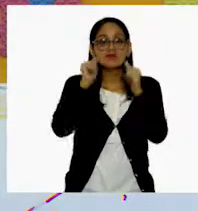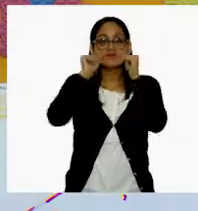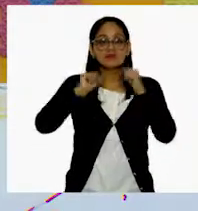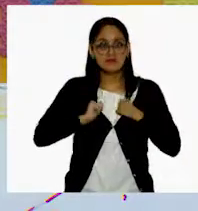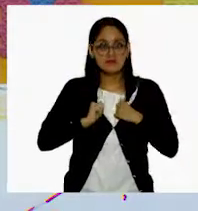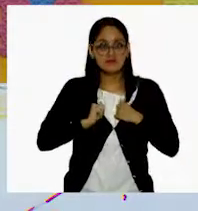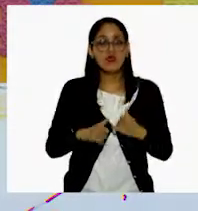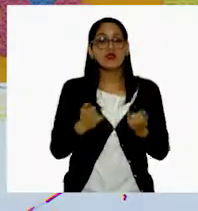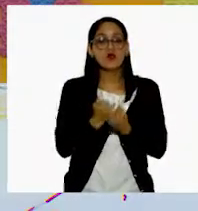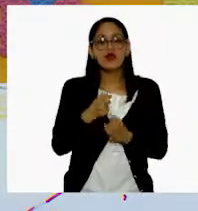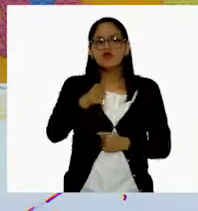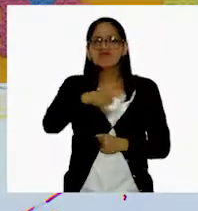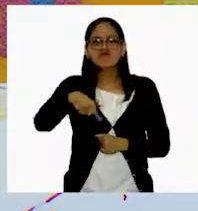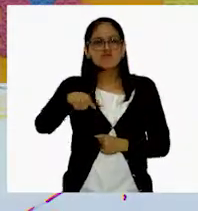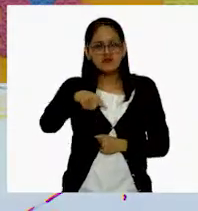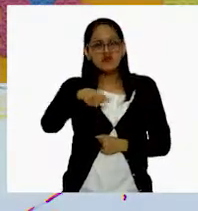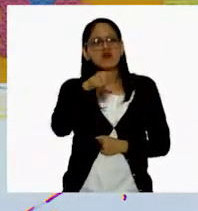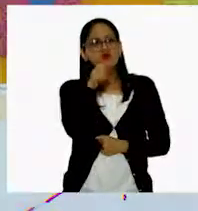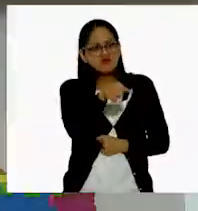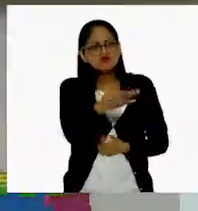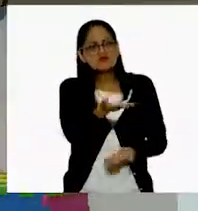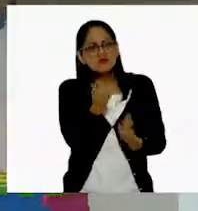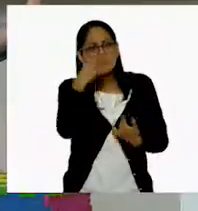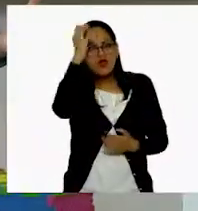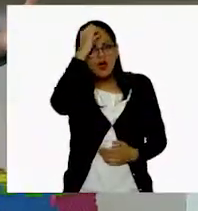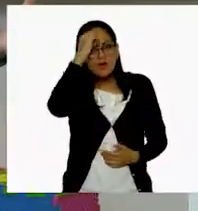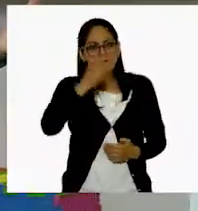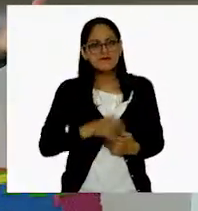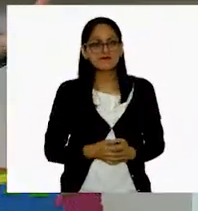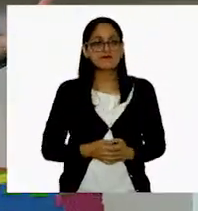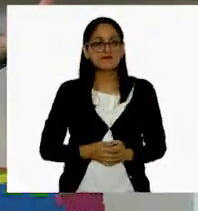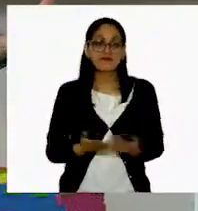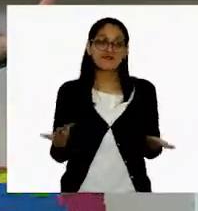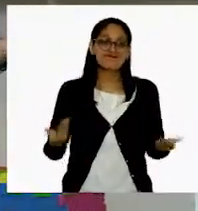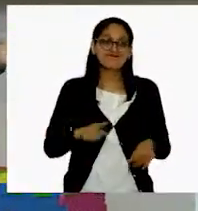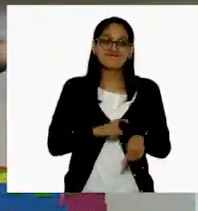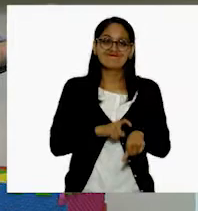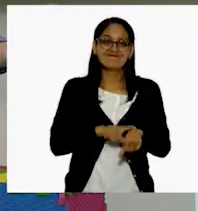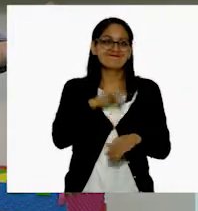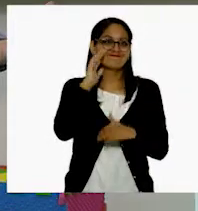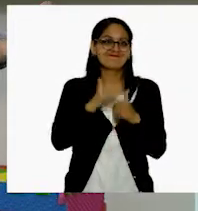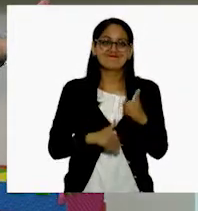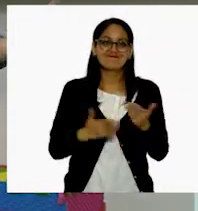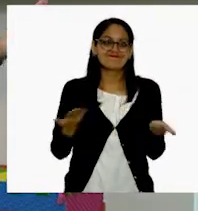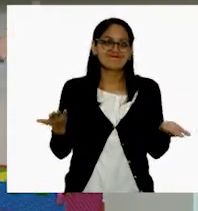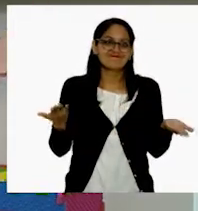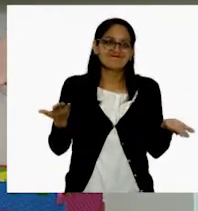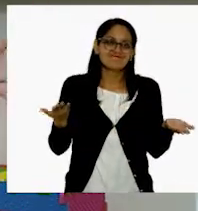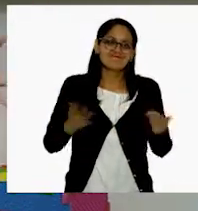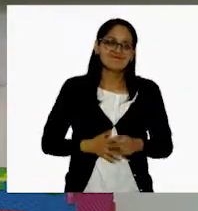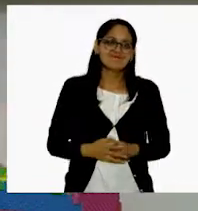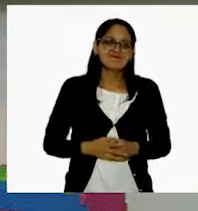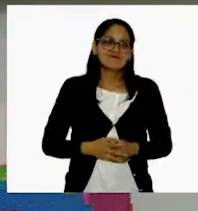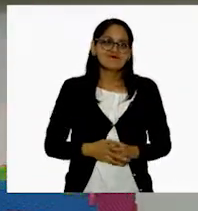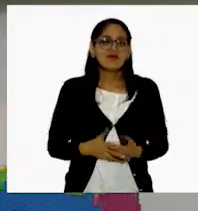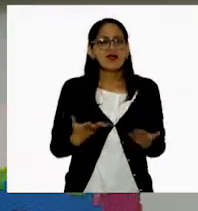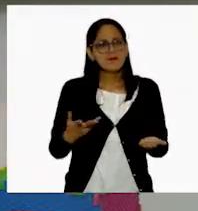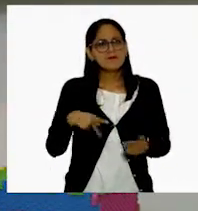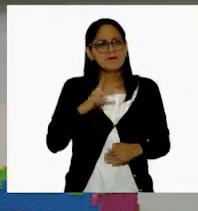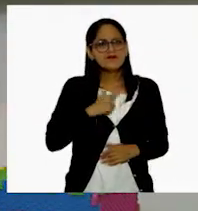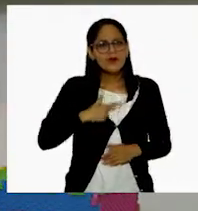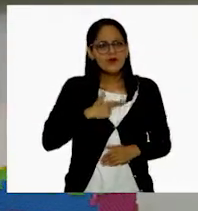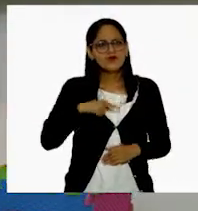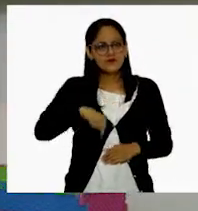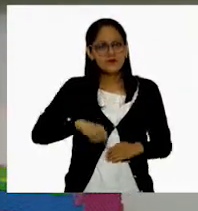ser tomados en cuenta. Exactamente. ¡Ay, el tiempo se nos ha acabado! ¡Ay, pero me gustó